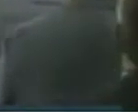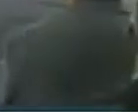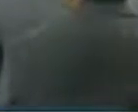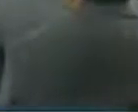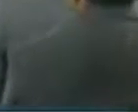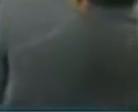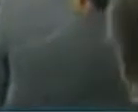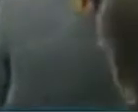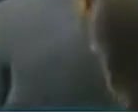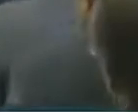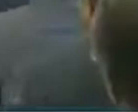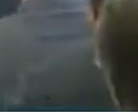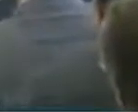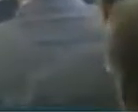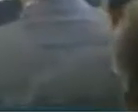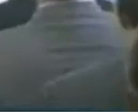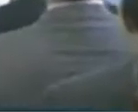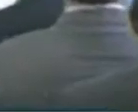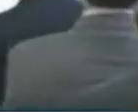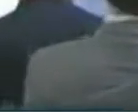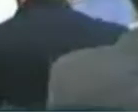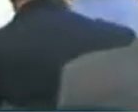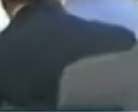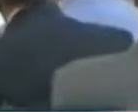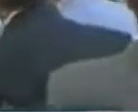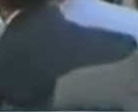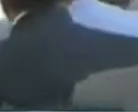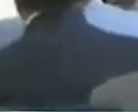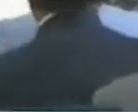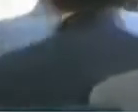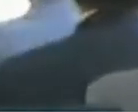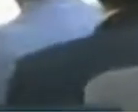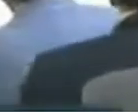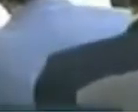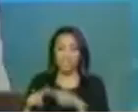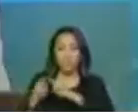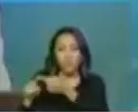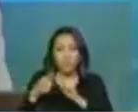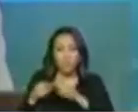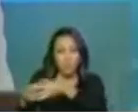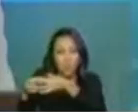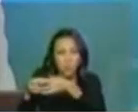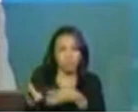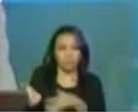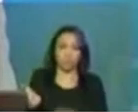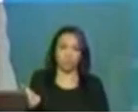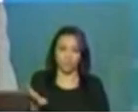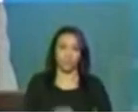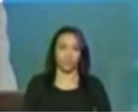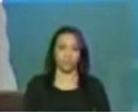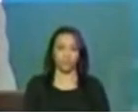capital brasileño, tanto brasileño como internacional. ¿Es una manera de blindarse también? Nosotros.